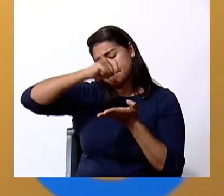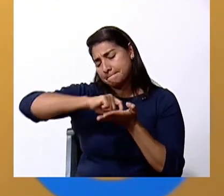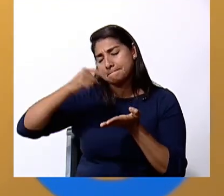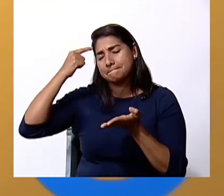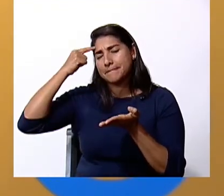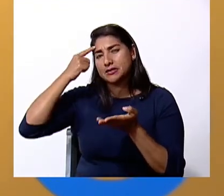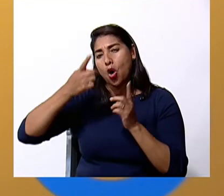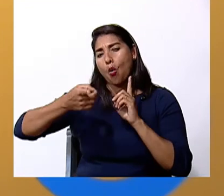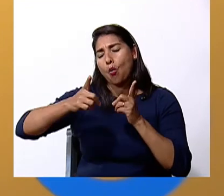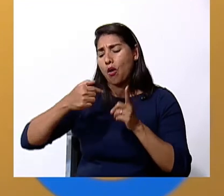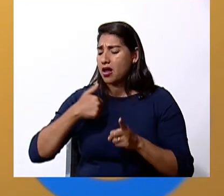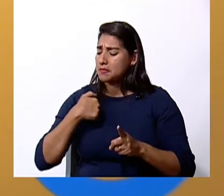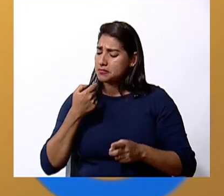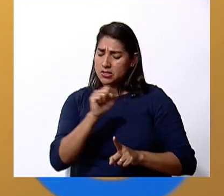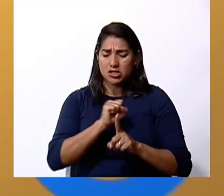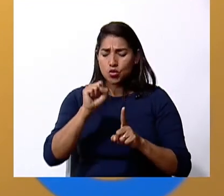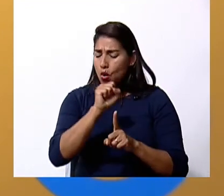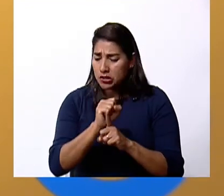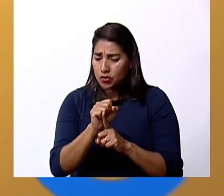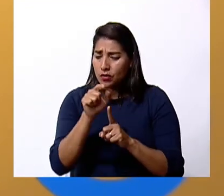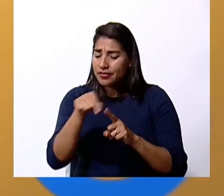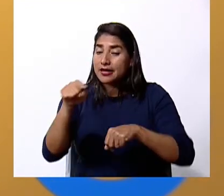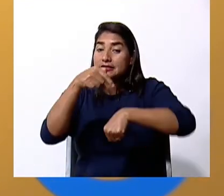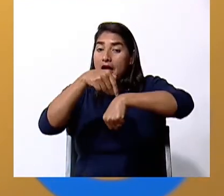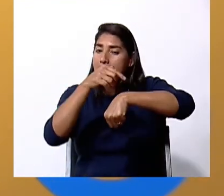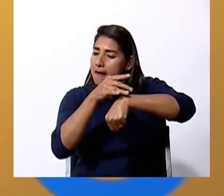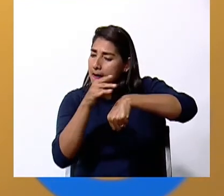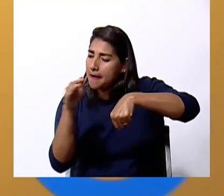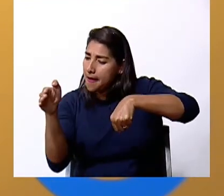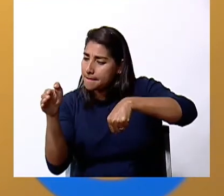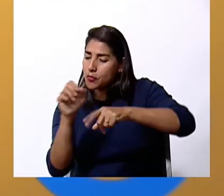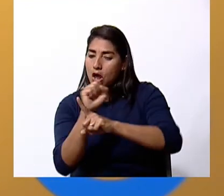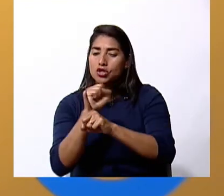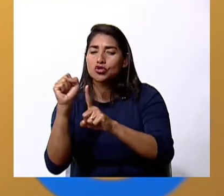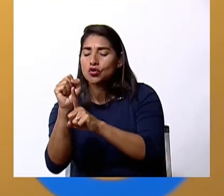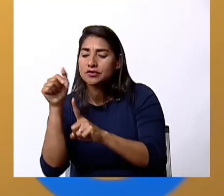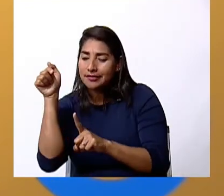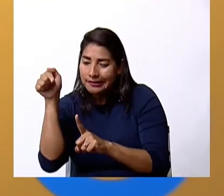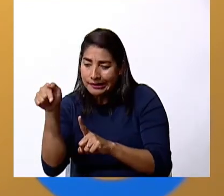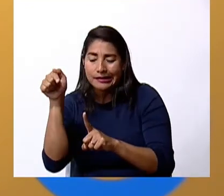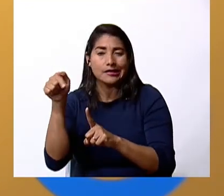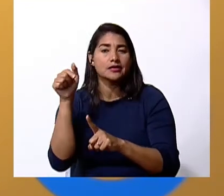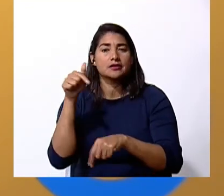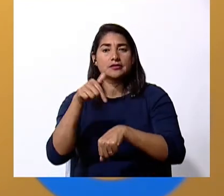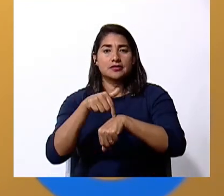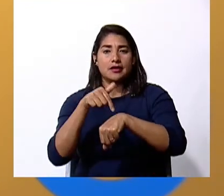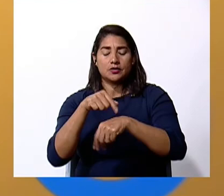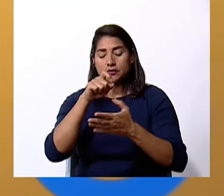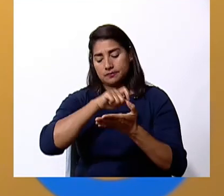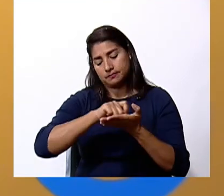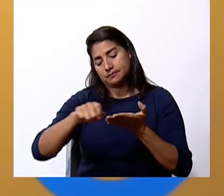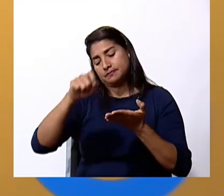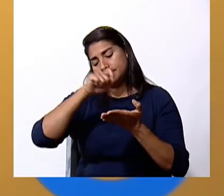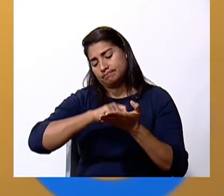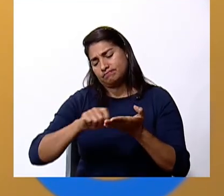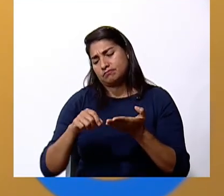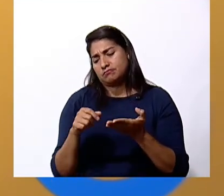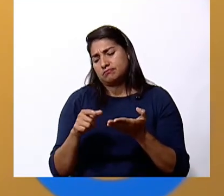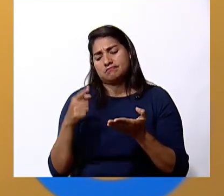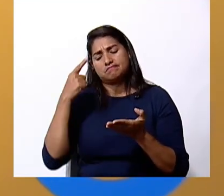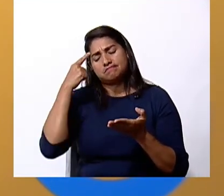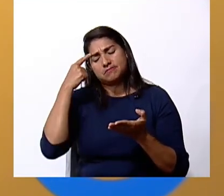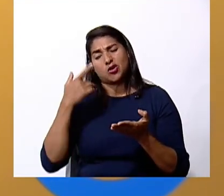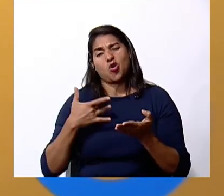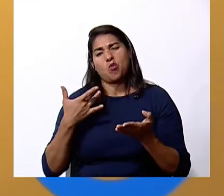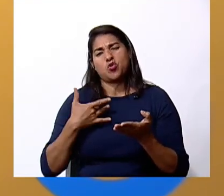pensando en cuál era la situación de ese momento de la sociedad de ese entonces. ¿Cómo crees que se